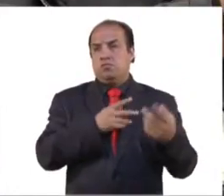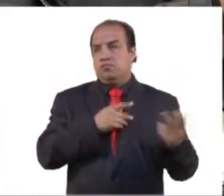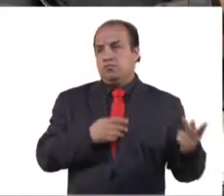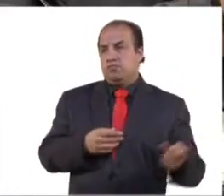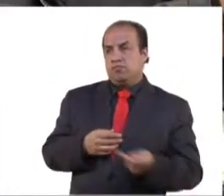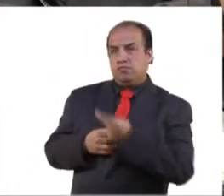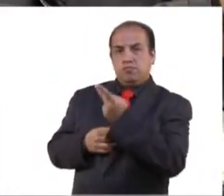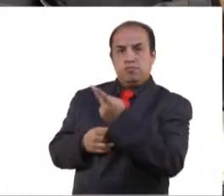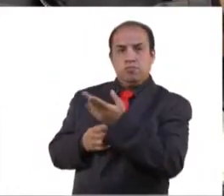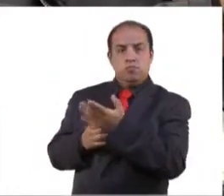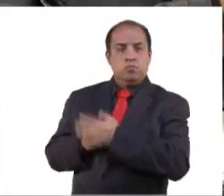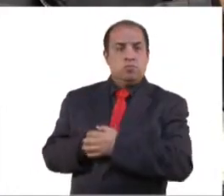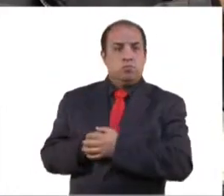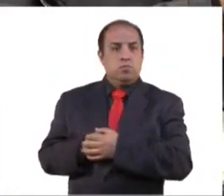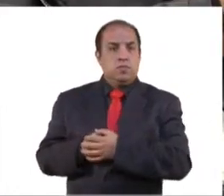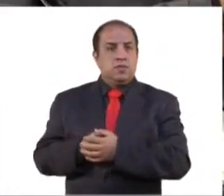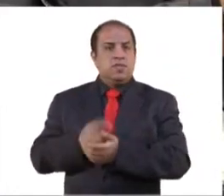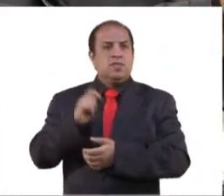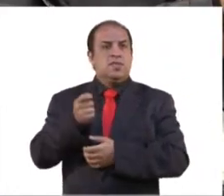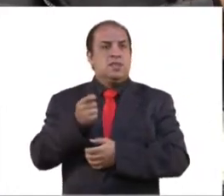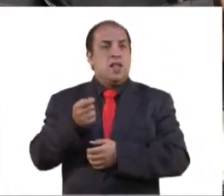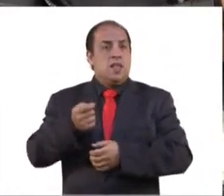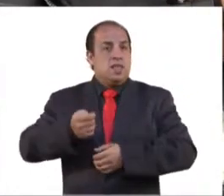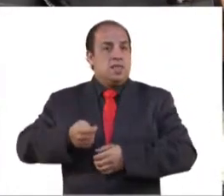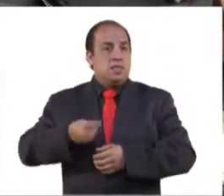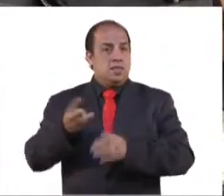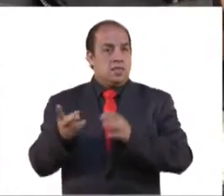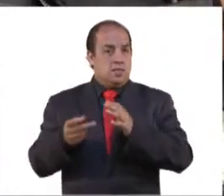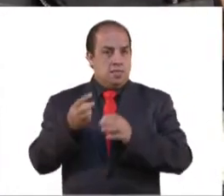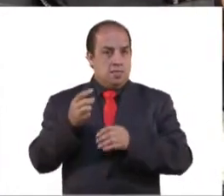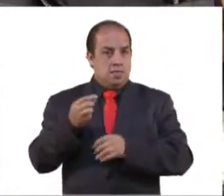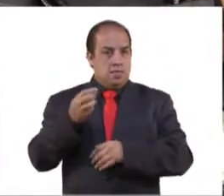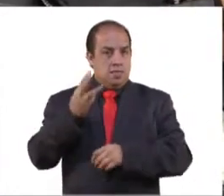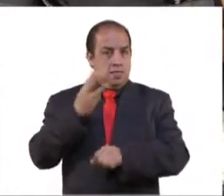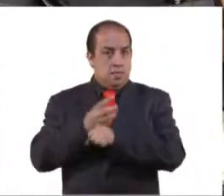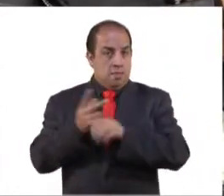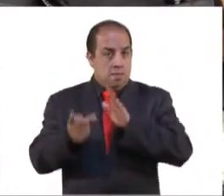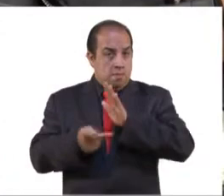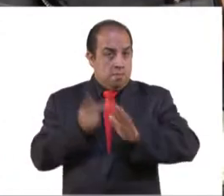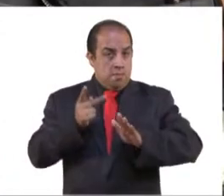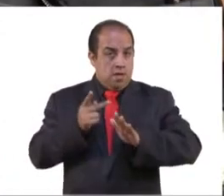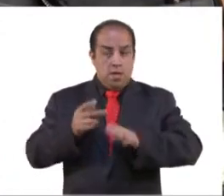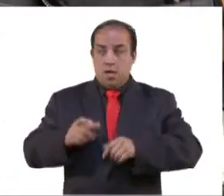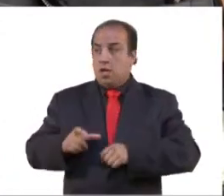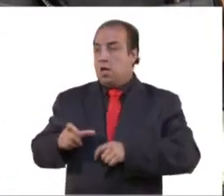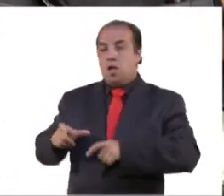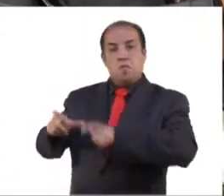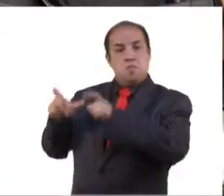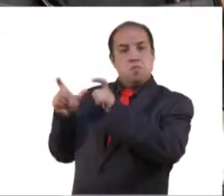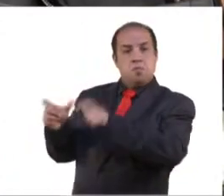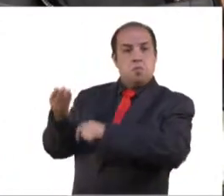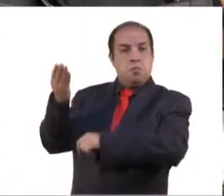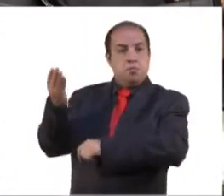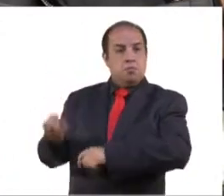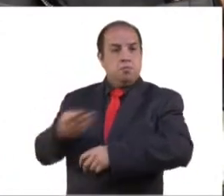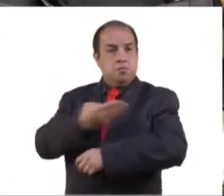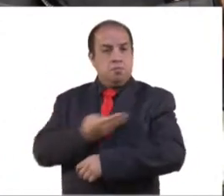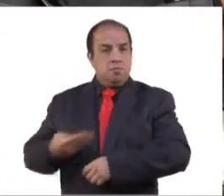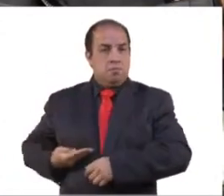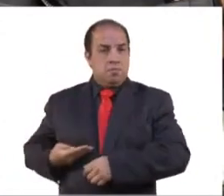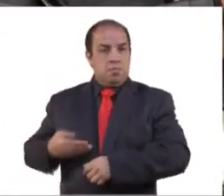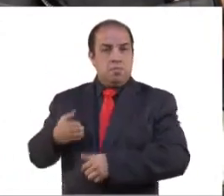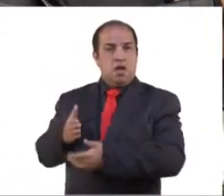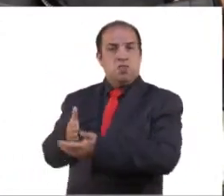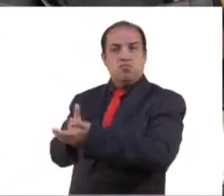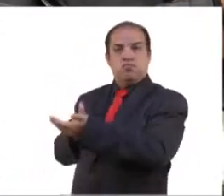Esta sería la tercera vez que la seguridad del presidente ha sido vulnerada. Me gustaría saber